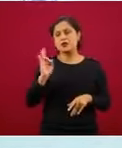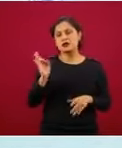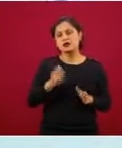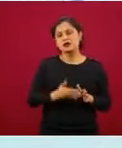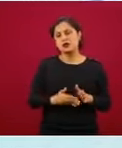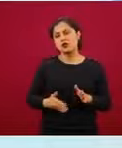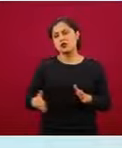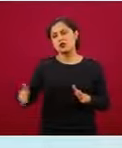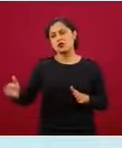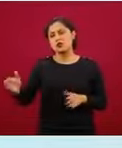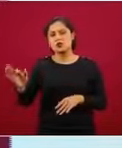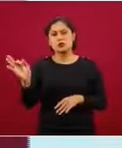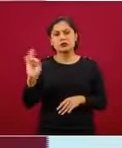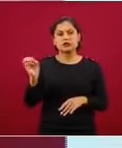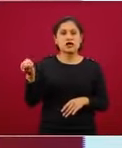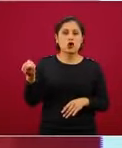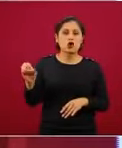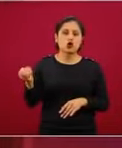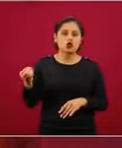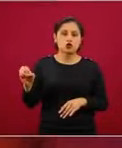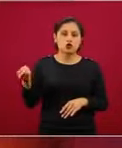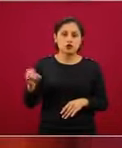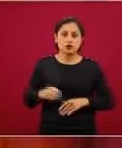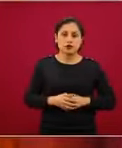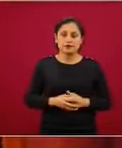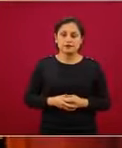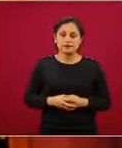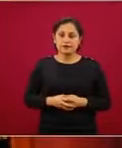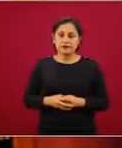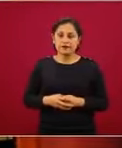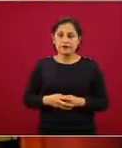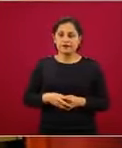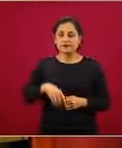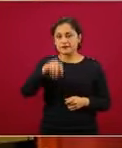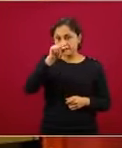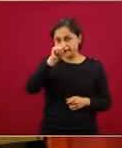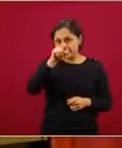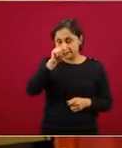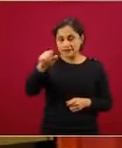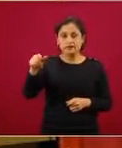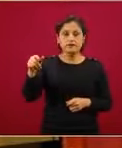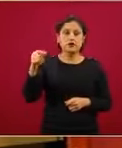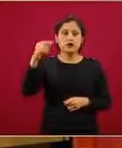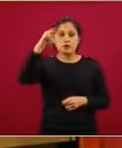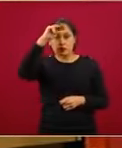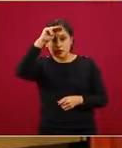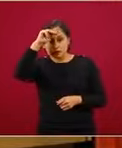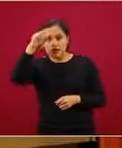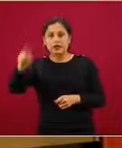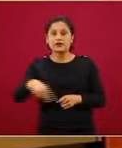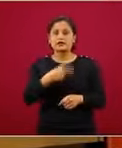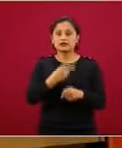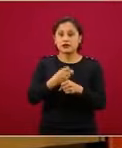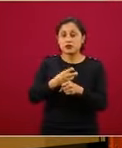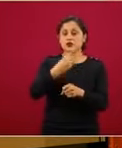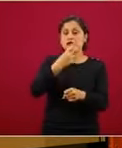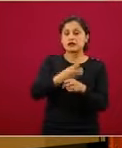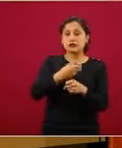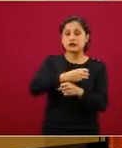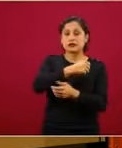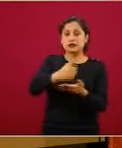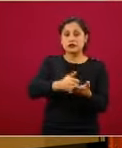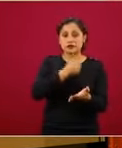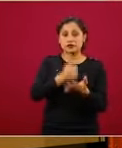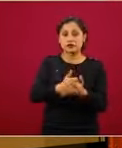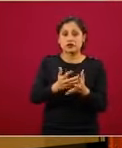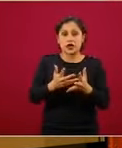prácticamente hasta entrado octubre. Entonces, en estas 2 ciudades grandes, segunda y tercera en tamaño en el país, todavía les resta